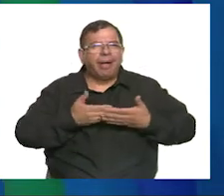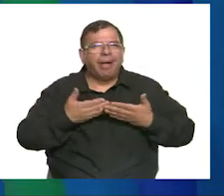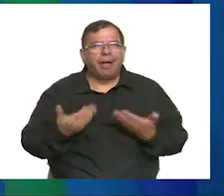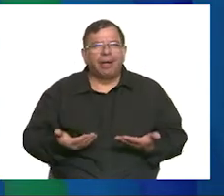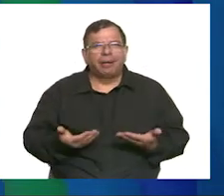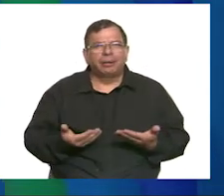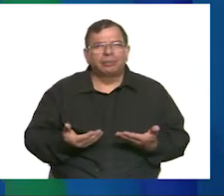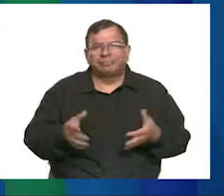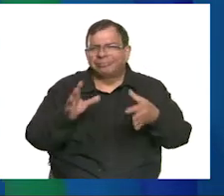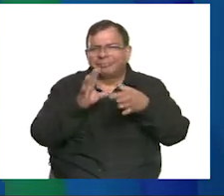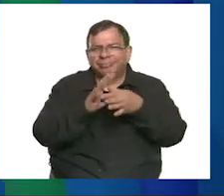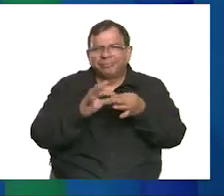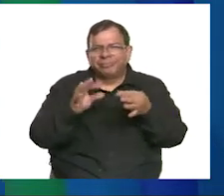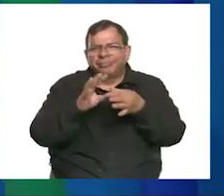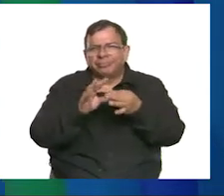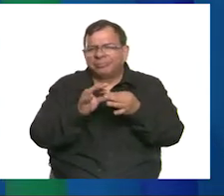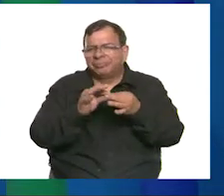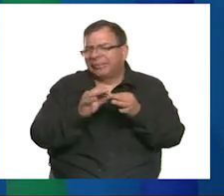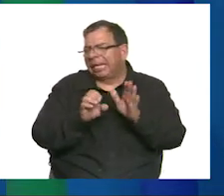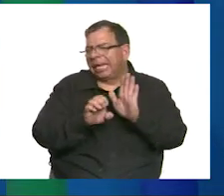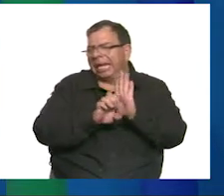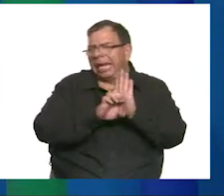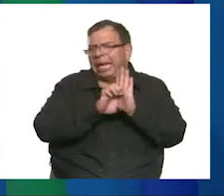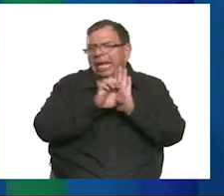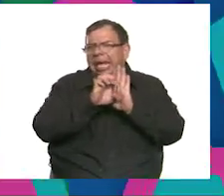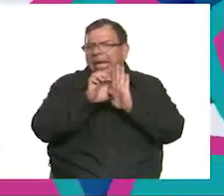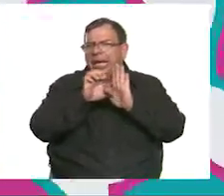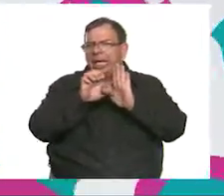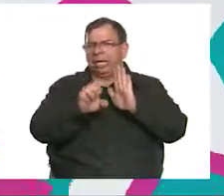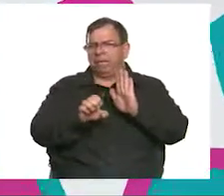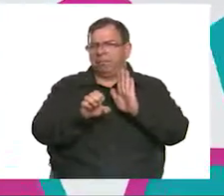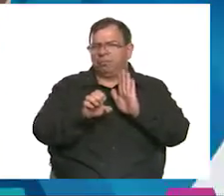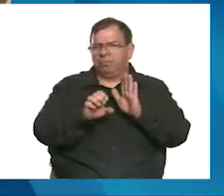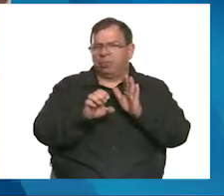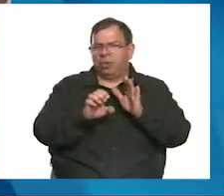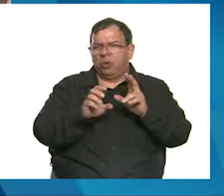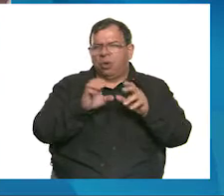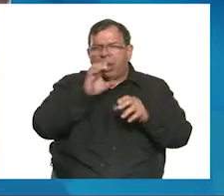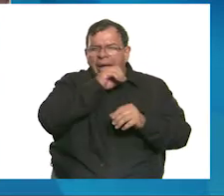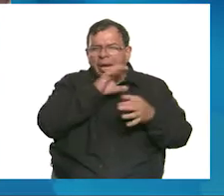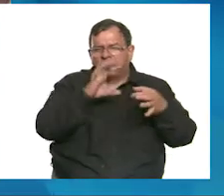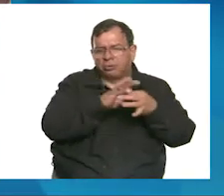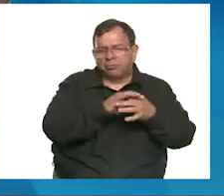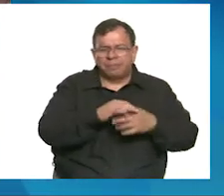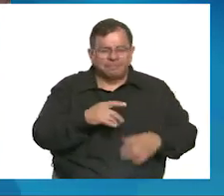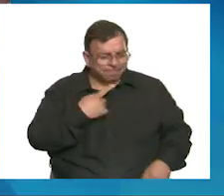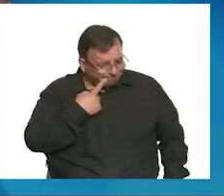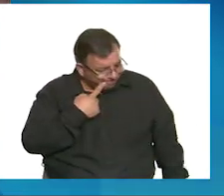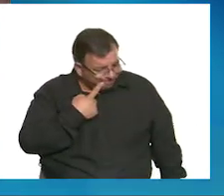coméntanos, por favor, un ejemplo asociado al calor.